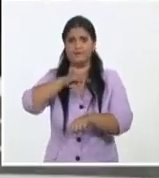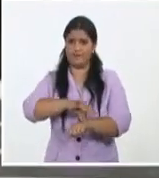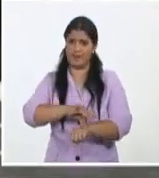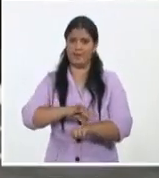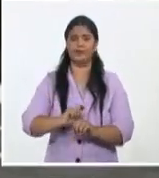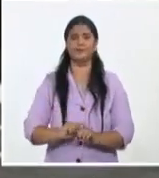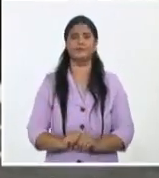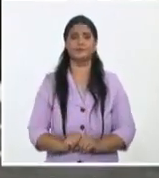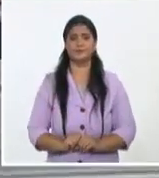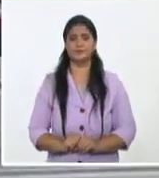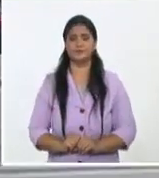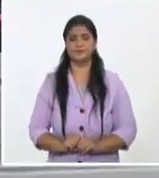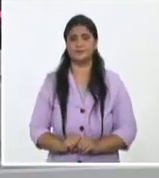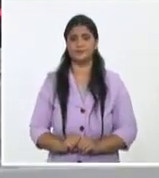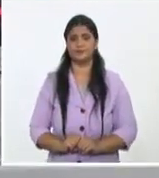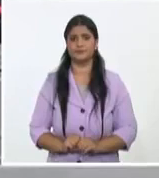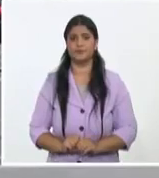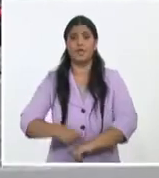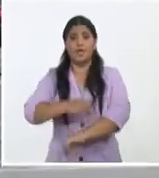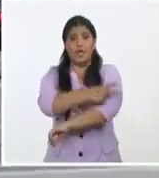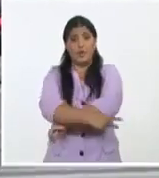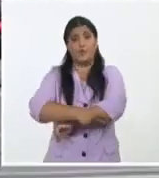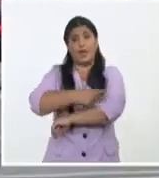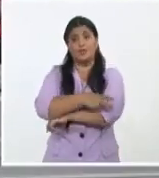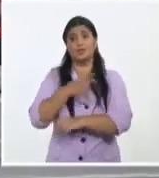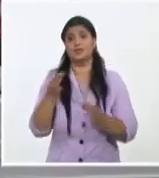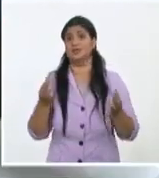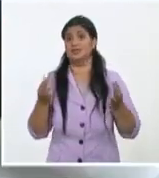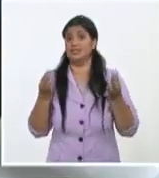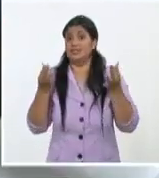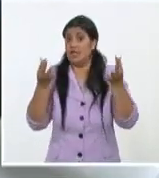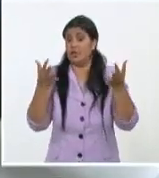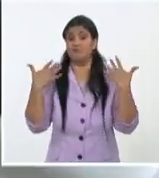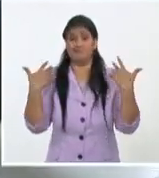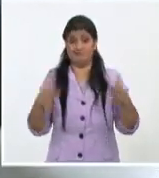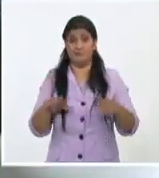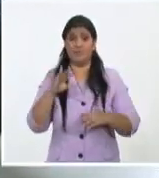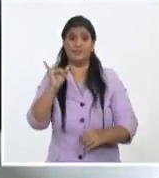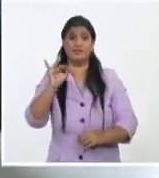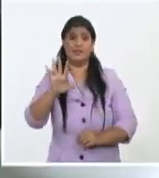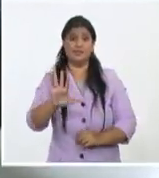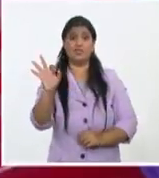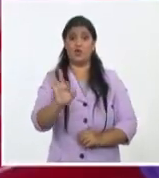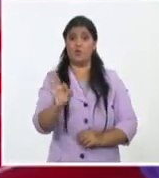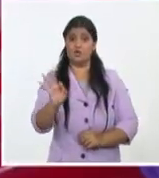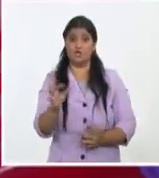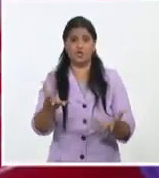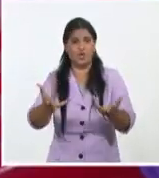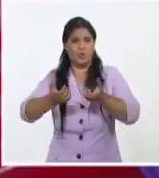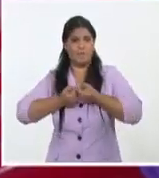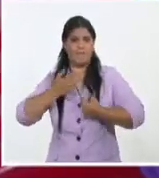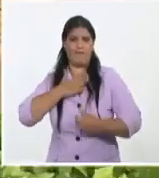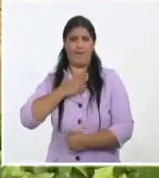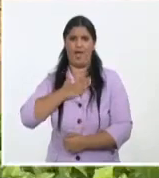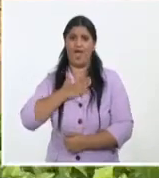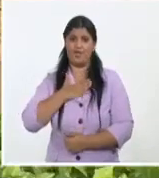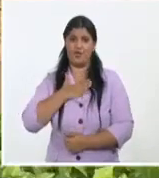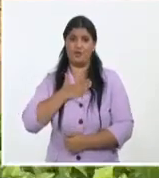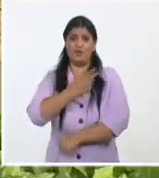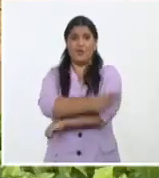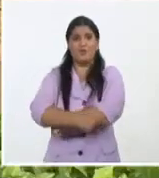mercado y las naciones más ricas han acaparado el 75% de las vacunas. Una verdad de perogrullo que